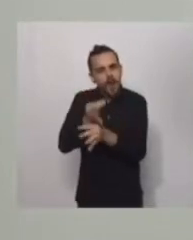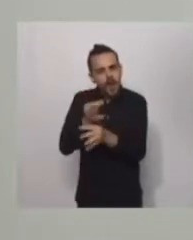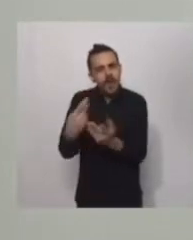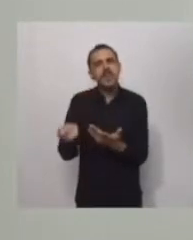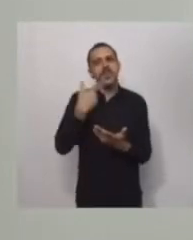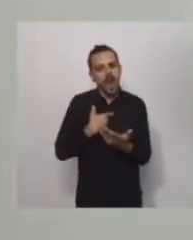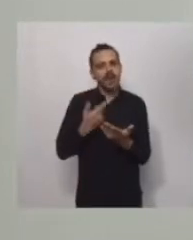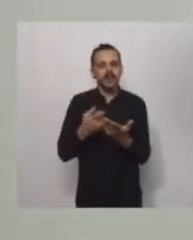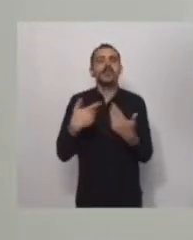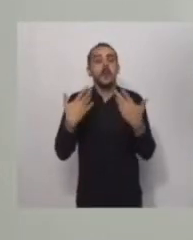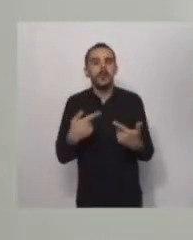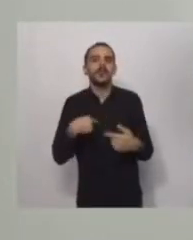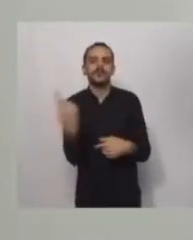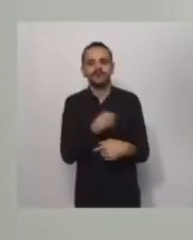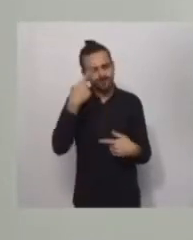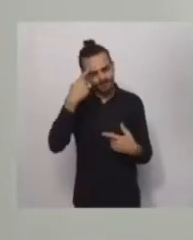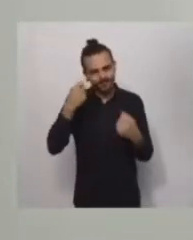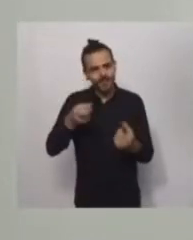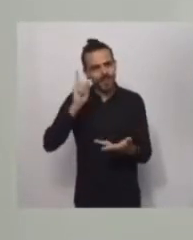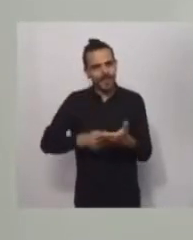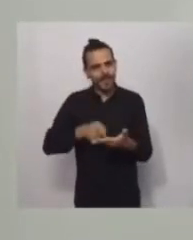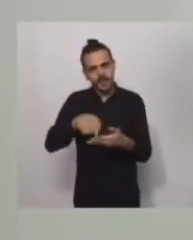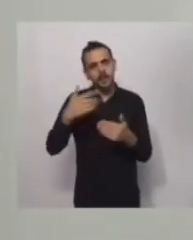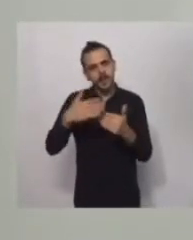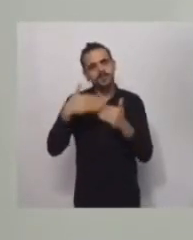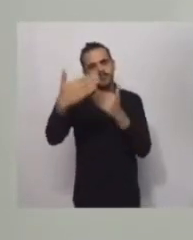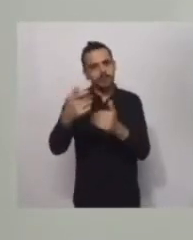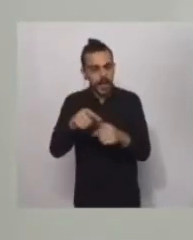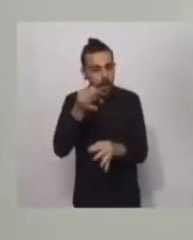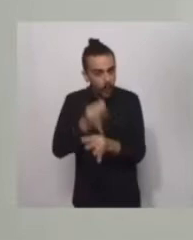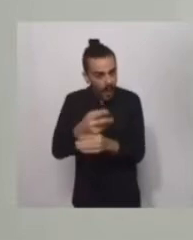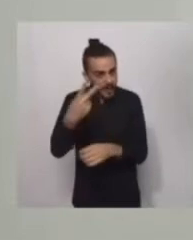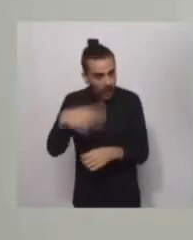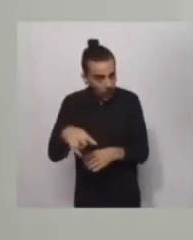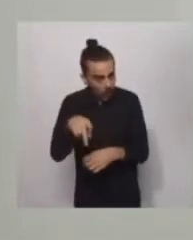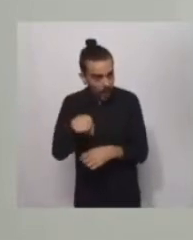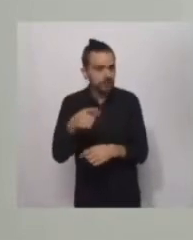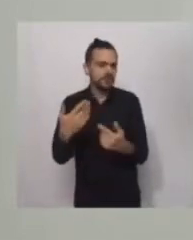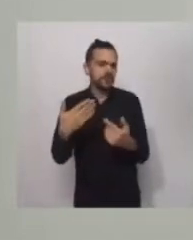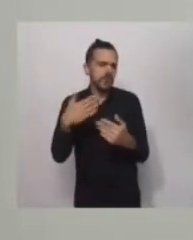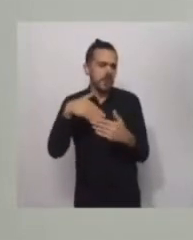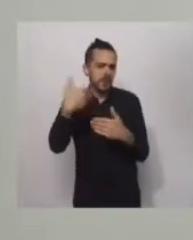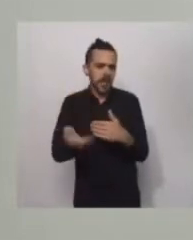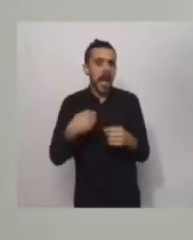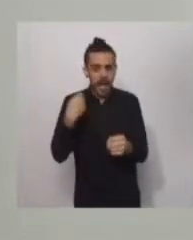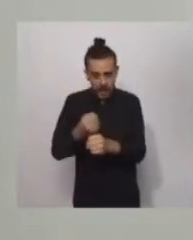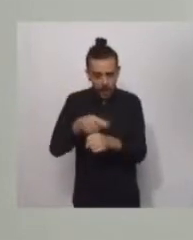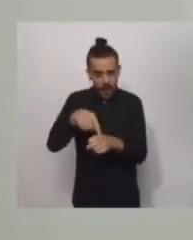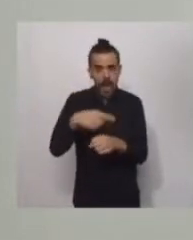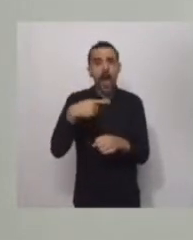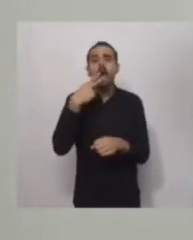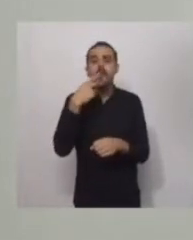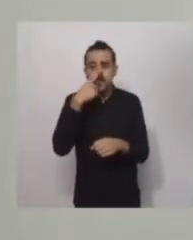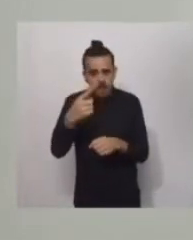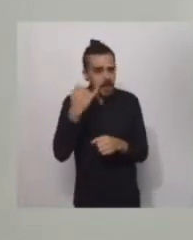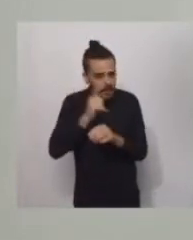tener que ser también el recorrido y el tratamiento y bueno, y la diversidad de cosas que seguramente nueva y